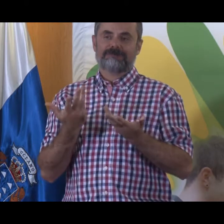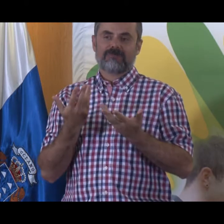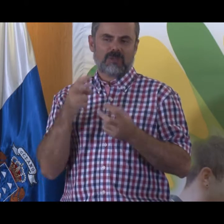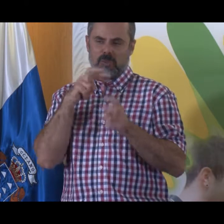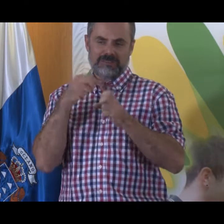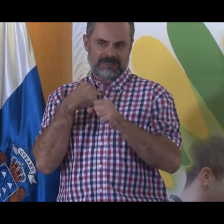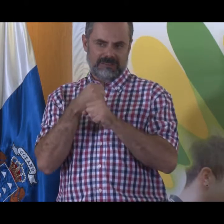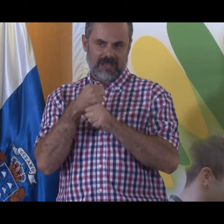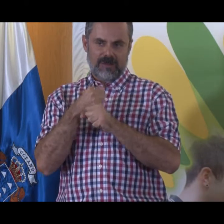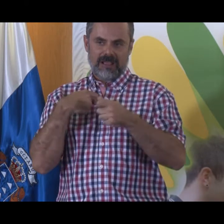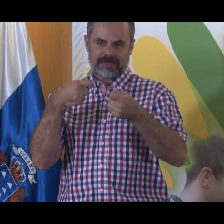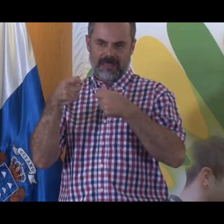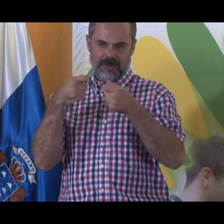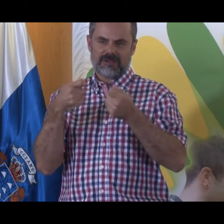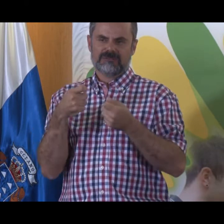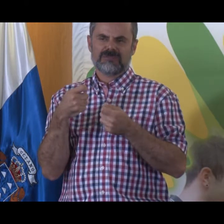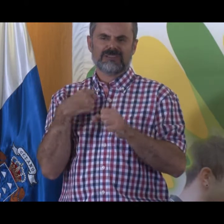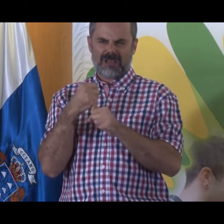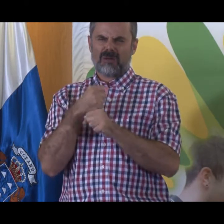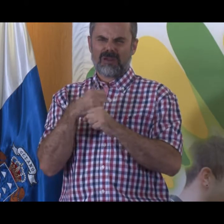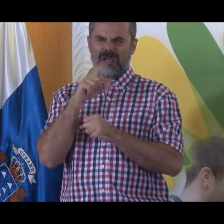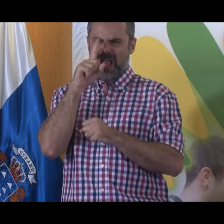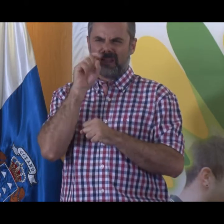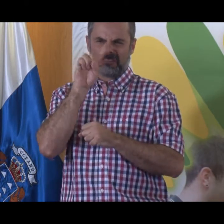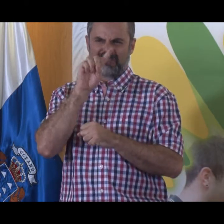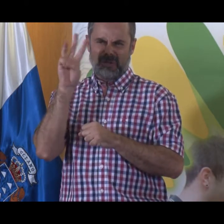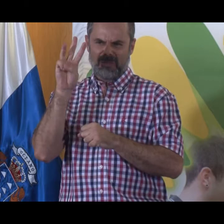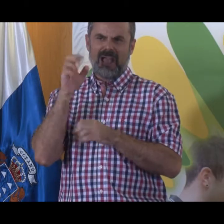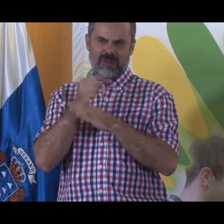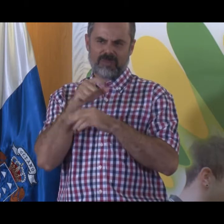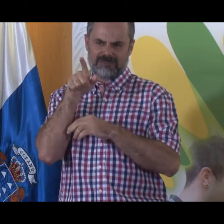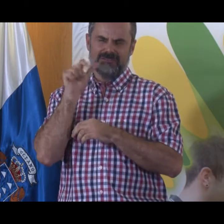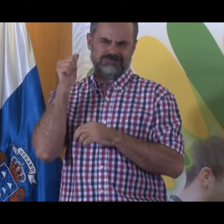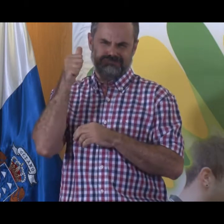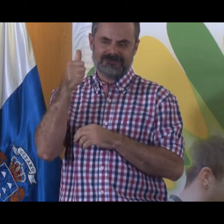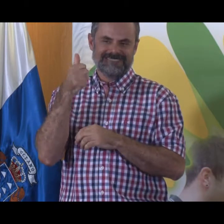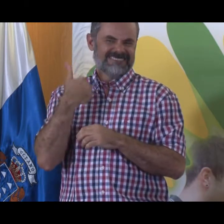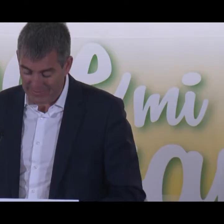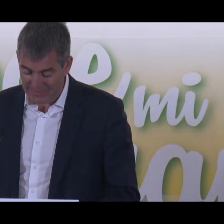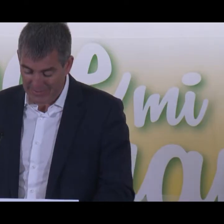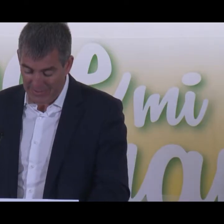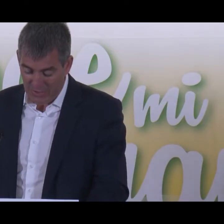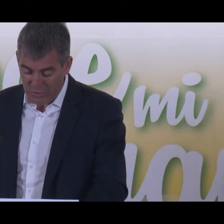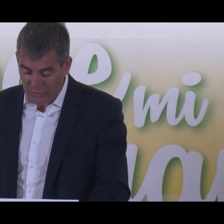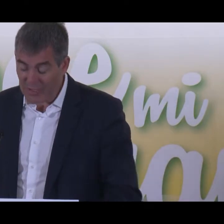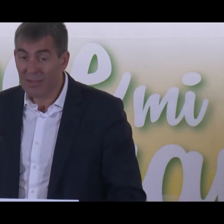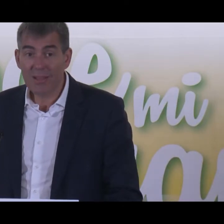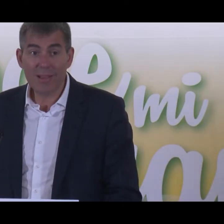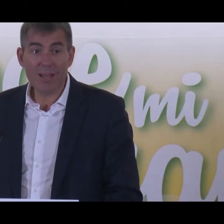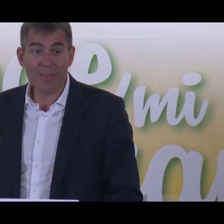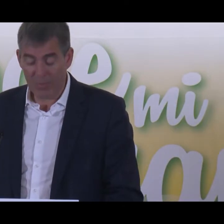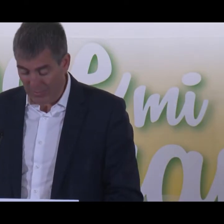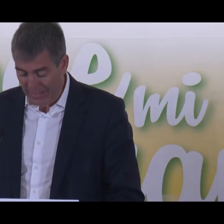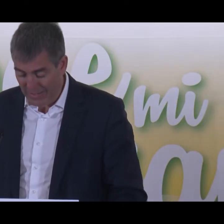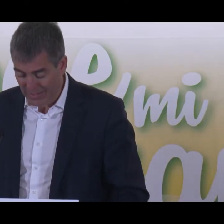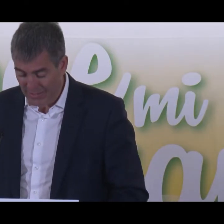haciéndose eco de la sensibilidad y de aquellas personas que parte de la sociedad no consigue ver y detectar. Soy consciente de